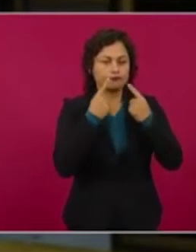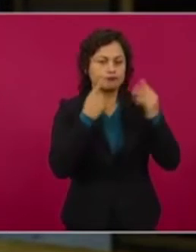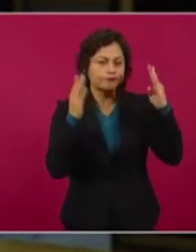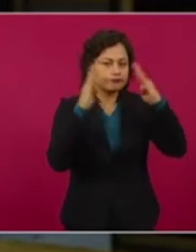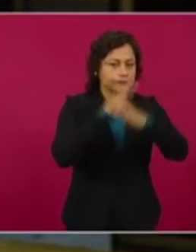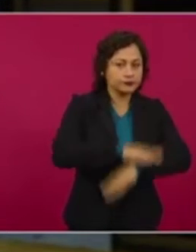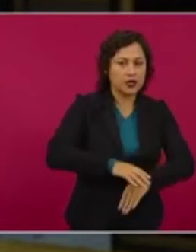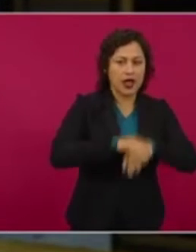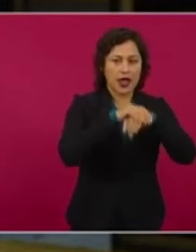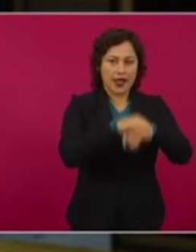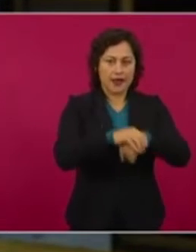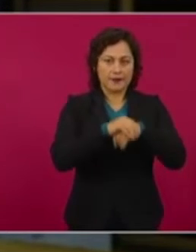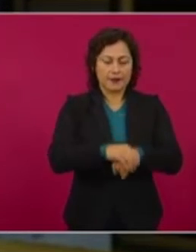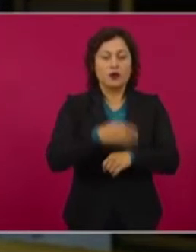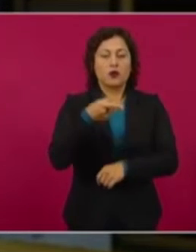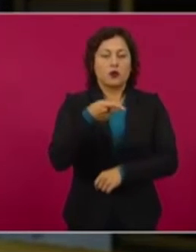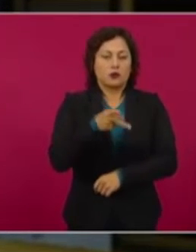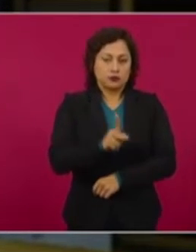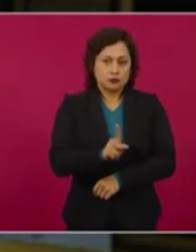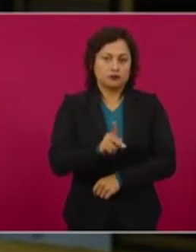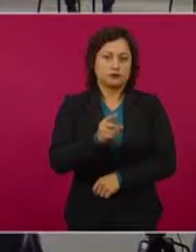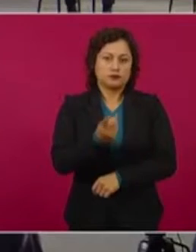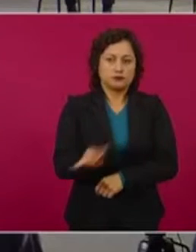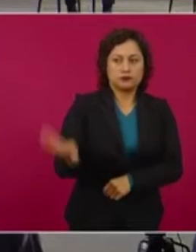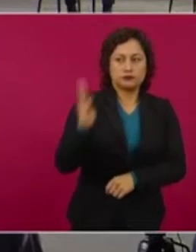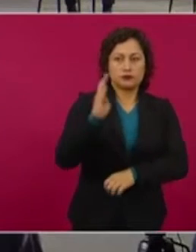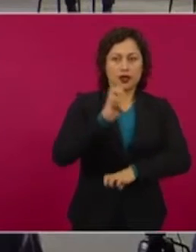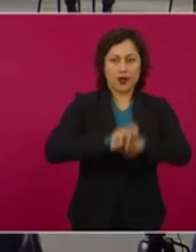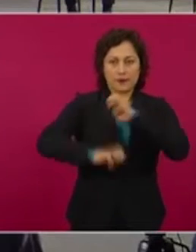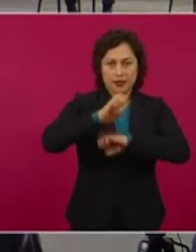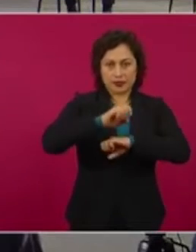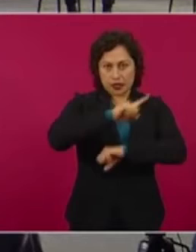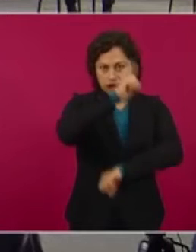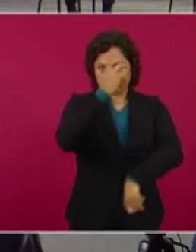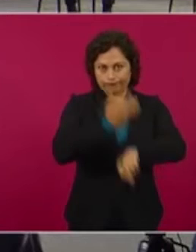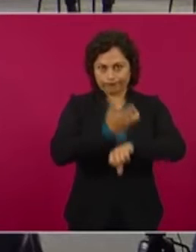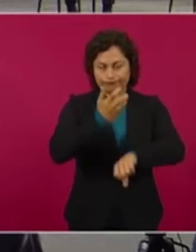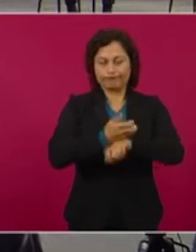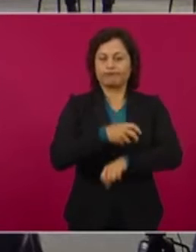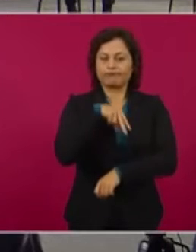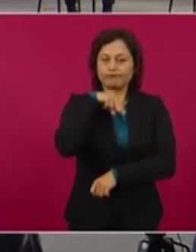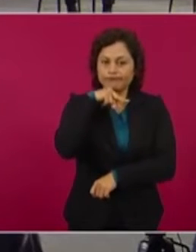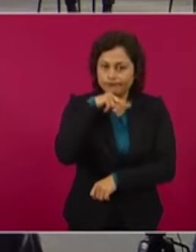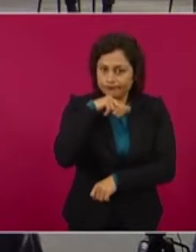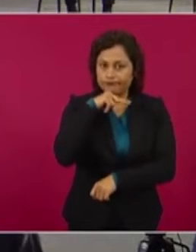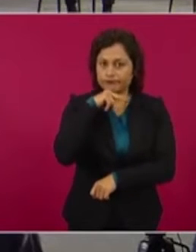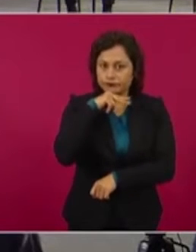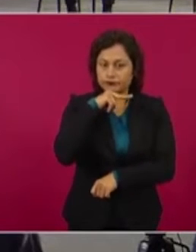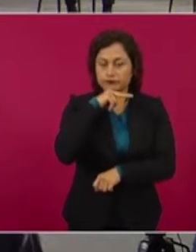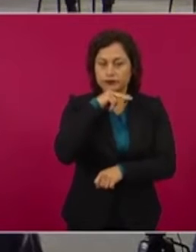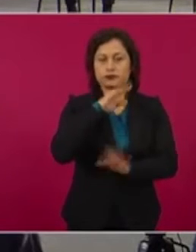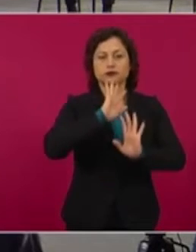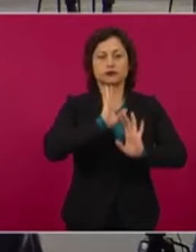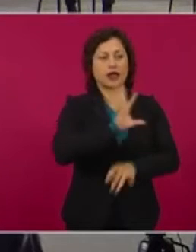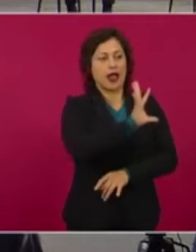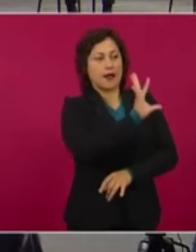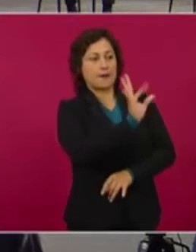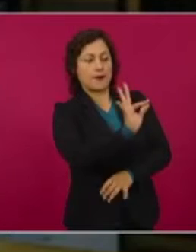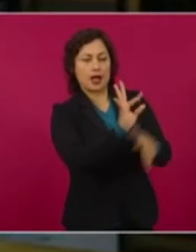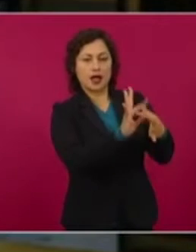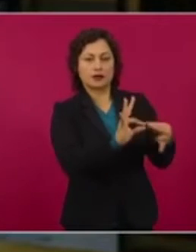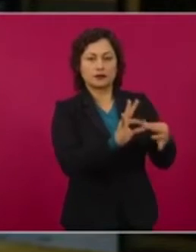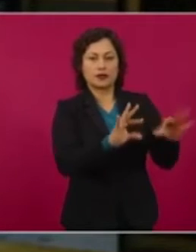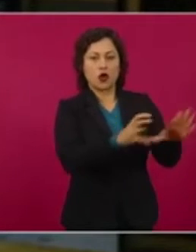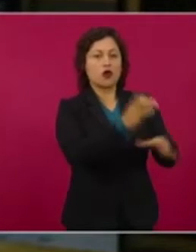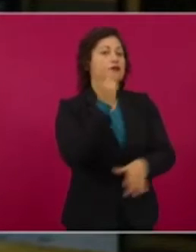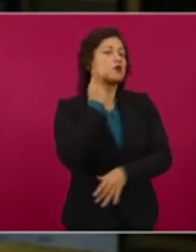hay preocupación de empresarios estadounidenses que ha sido transmitida a congresistas. Si le